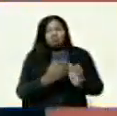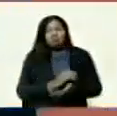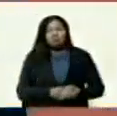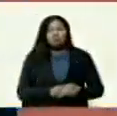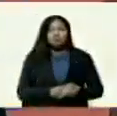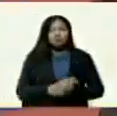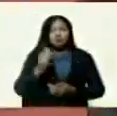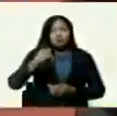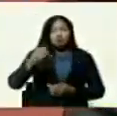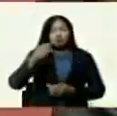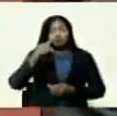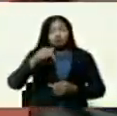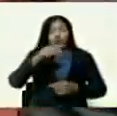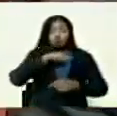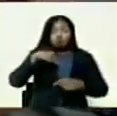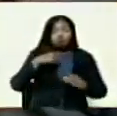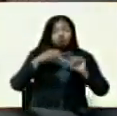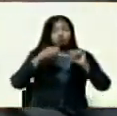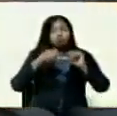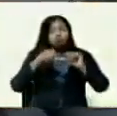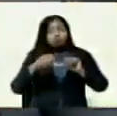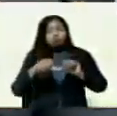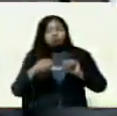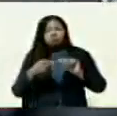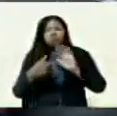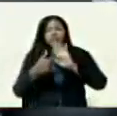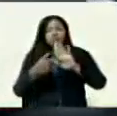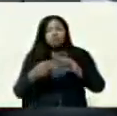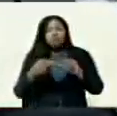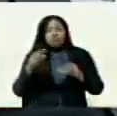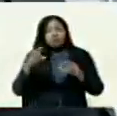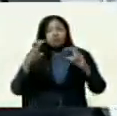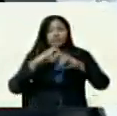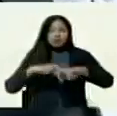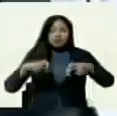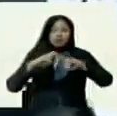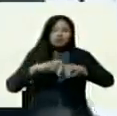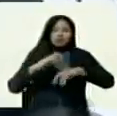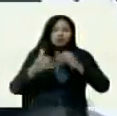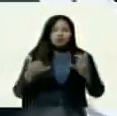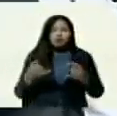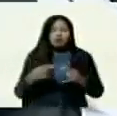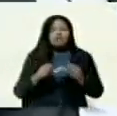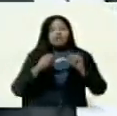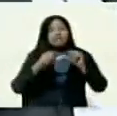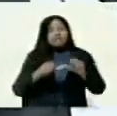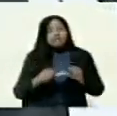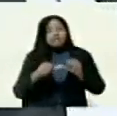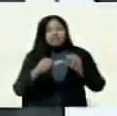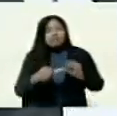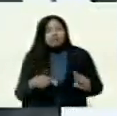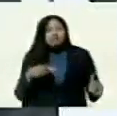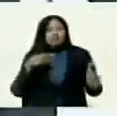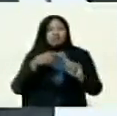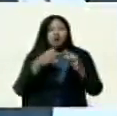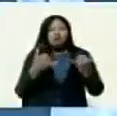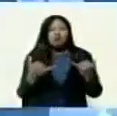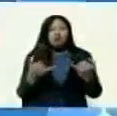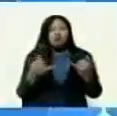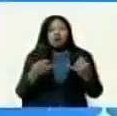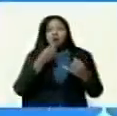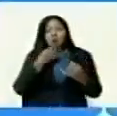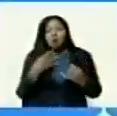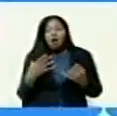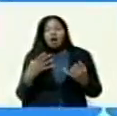Hoy hemos dado un avance preliminar de esa investigación que sigue su curso y que sigue su buen